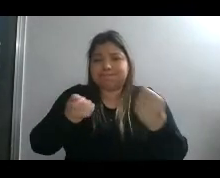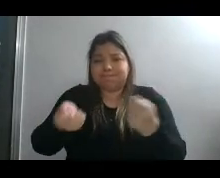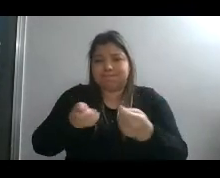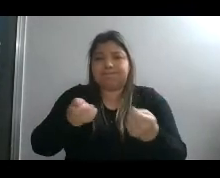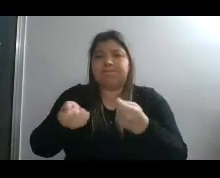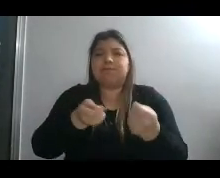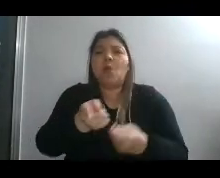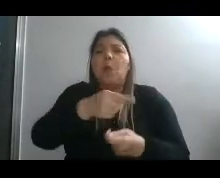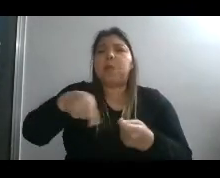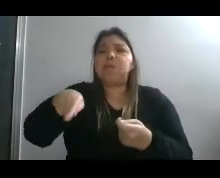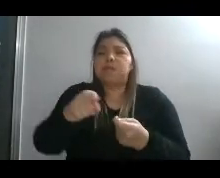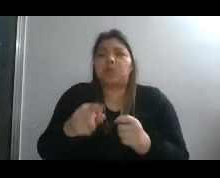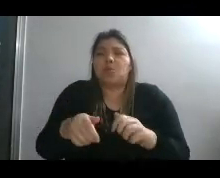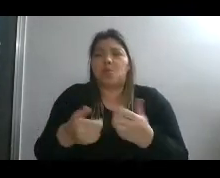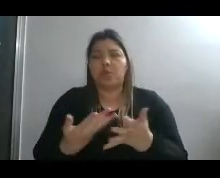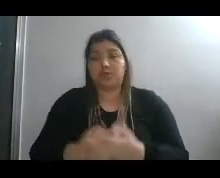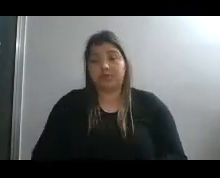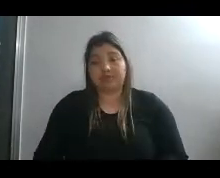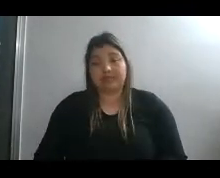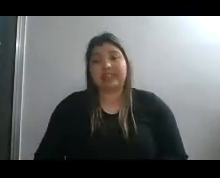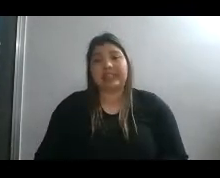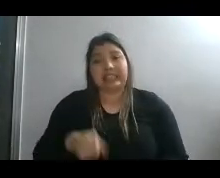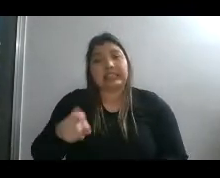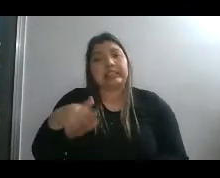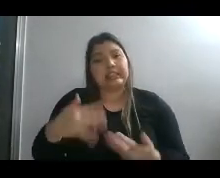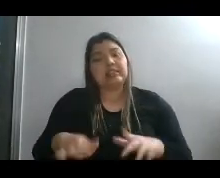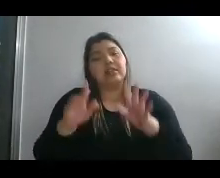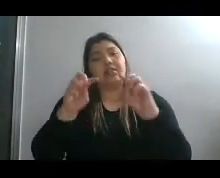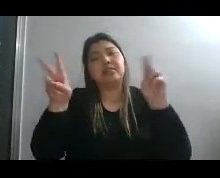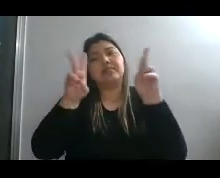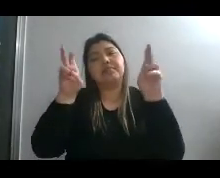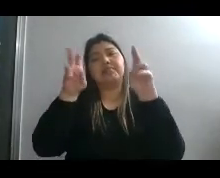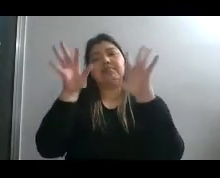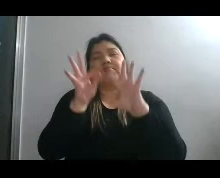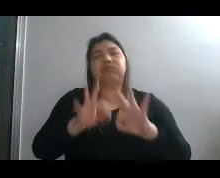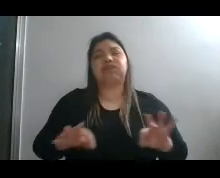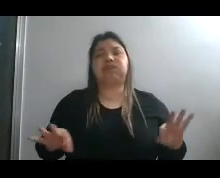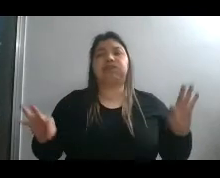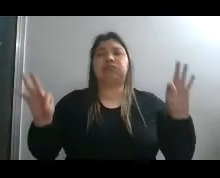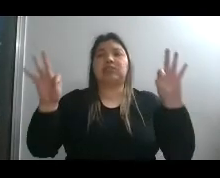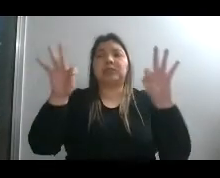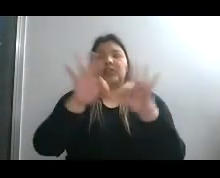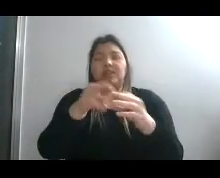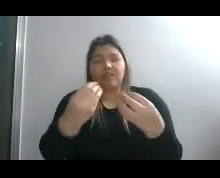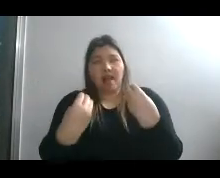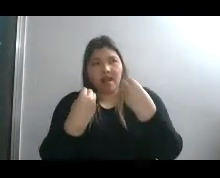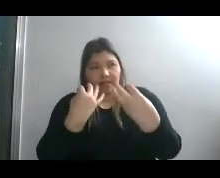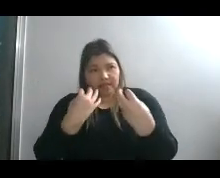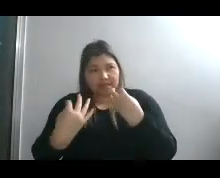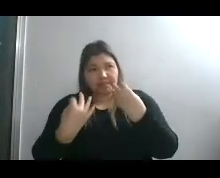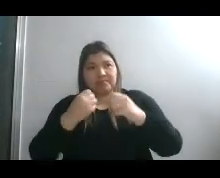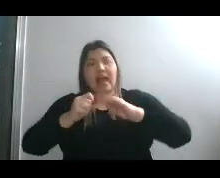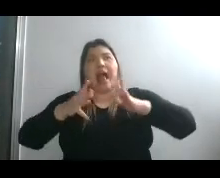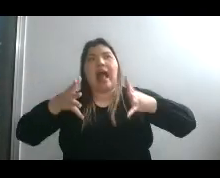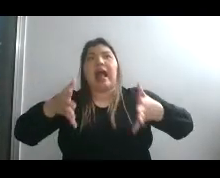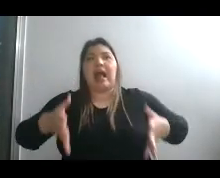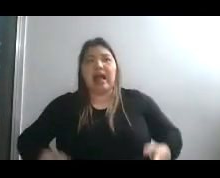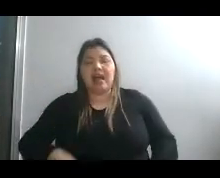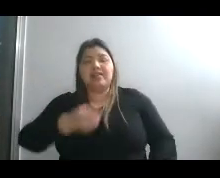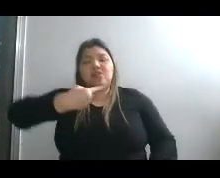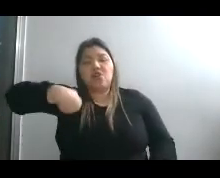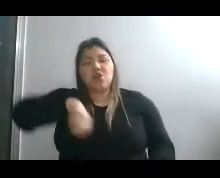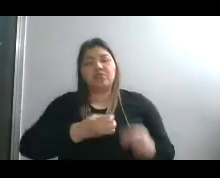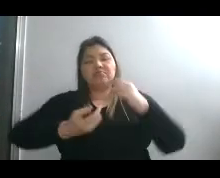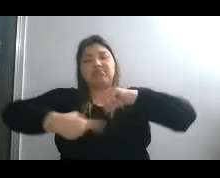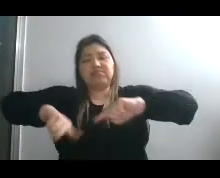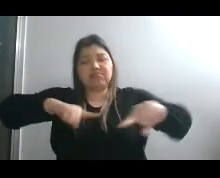parece que nos da más luces al respecto de cómo administrativamente podemos aprovechar